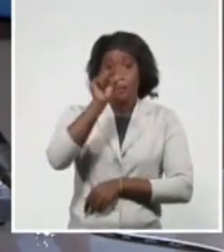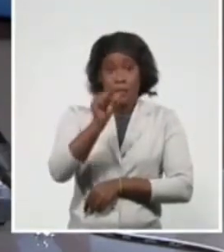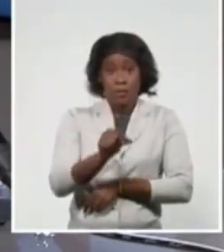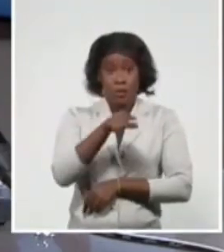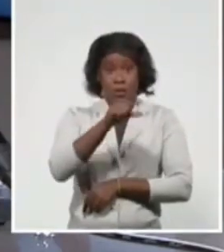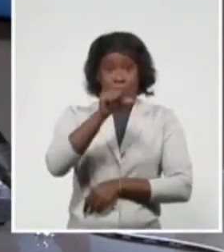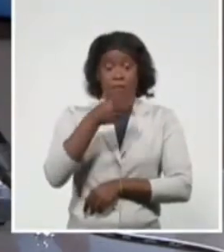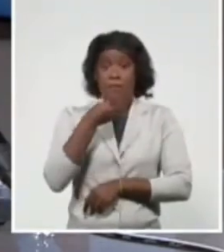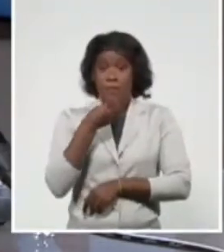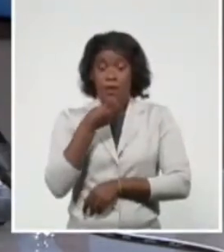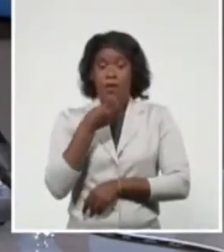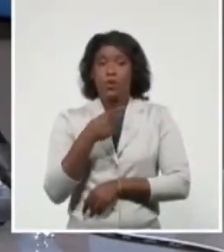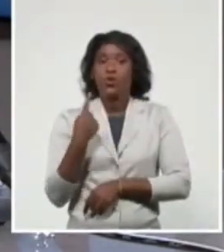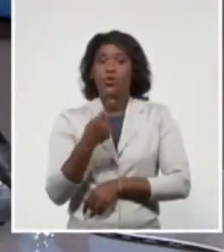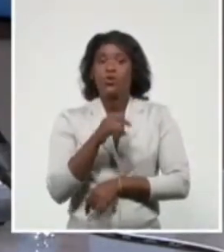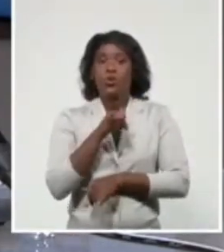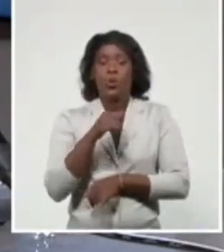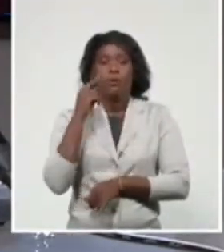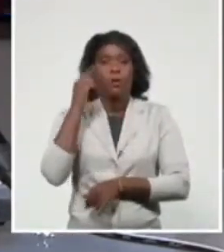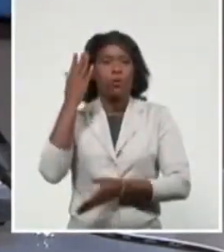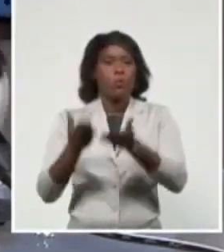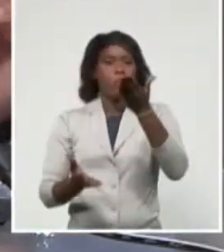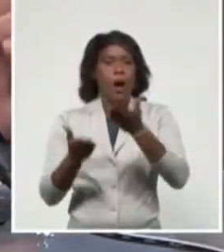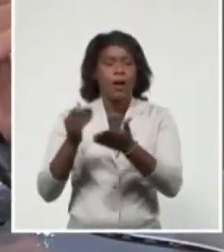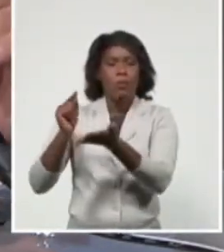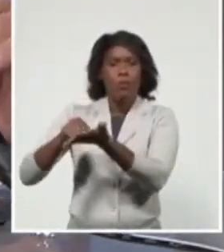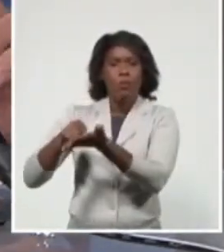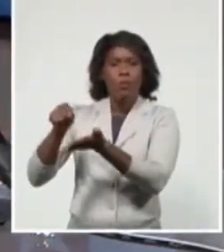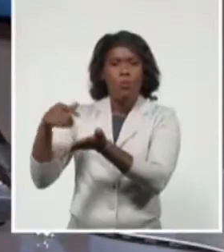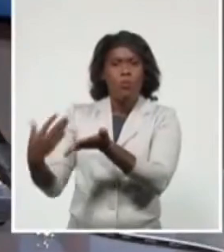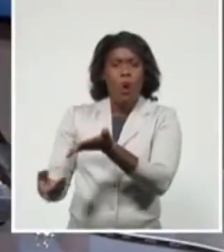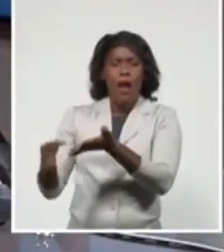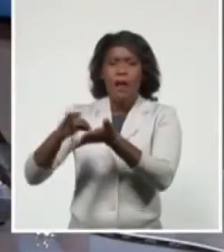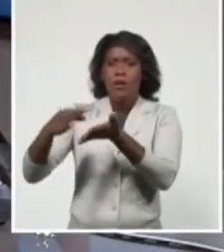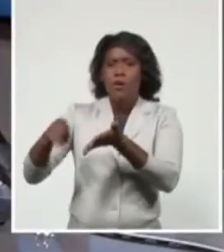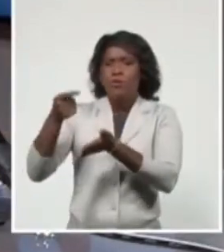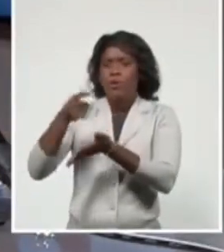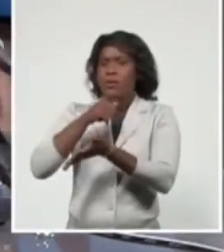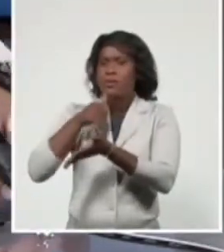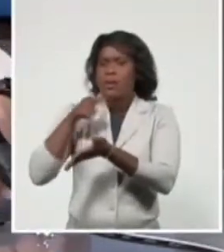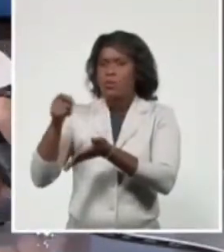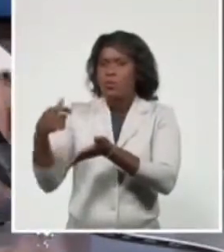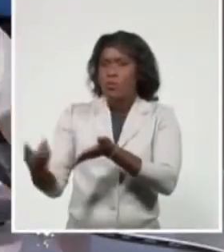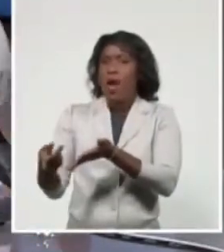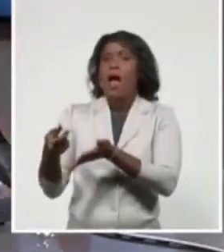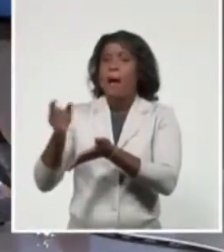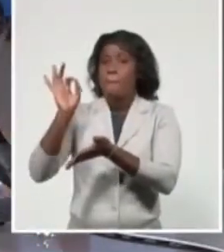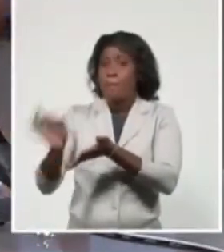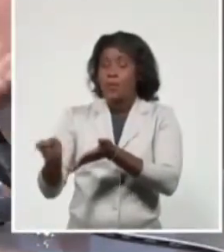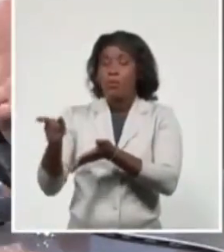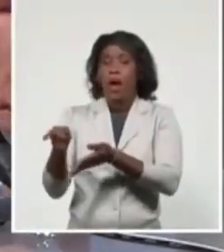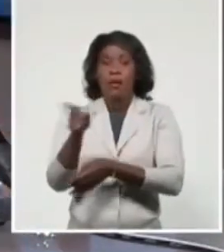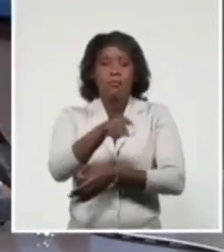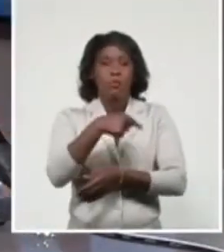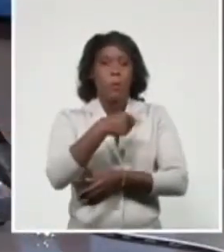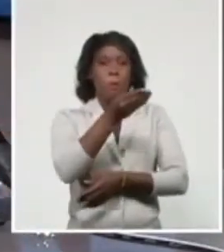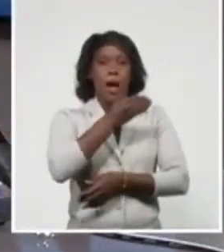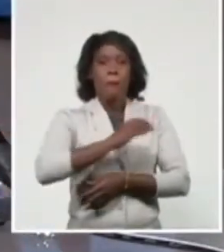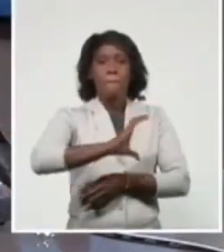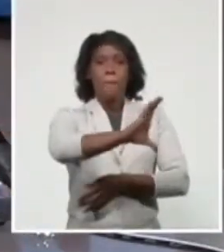ser el costo de la canasta más un pedacito, y la jubilación mínima va a estar en el orden del costo de